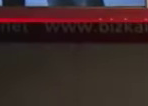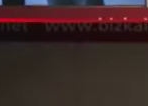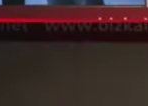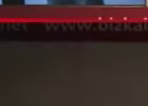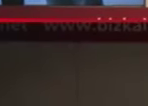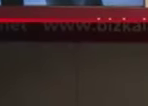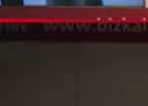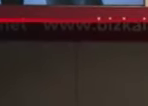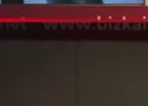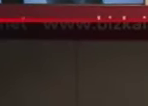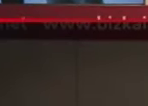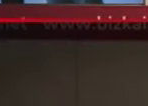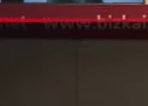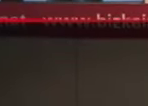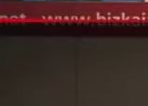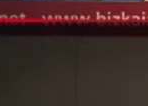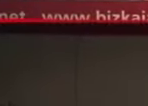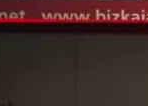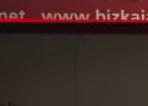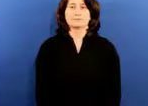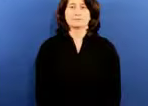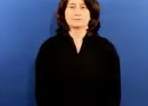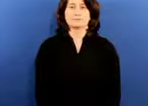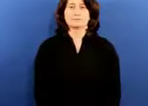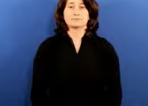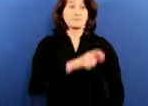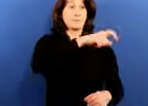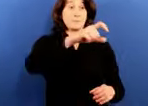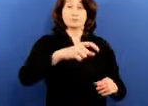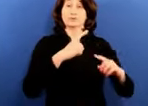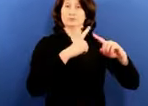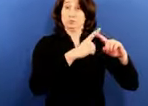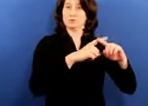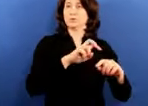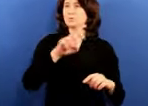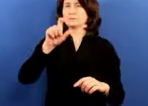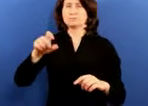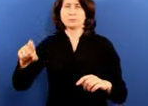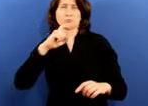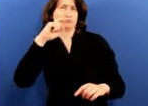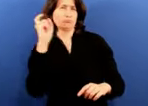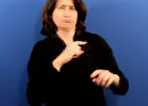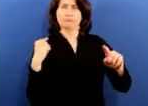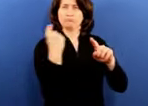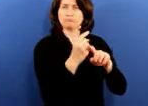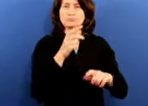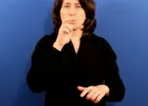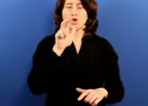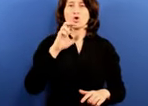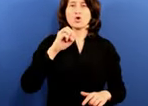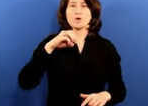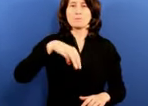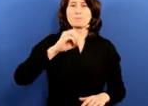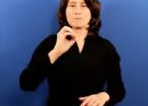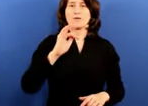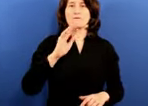La Diputación Foral de Vizcaya, con motivo de la celebración el 17 de mayo del Día Mundial contra la Homofobia, Lesbofobia y Transfobia,